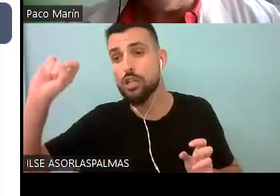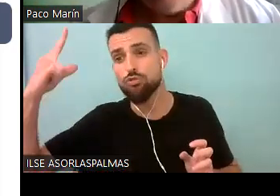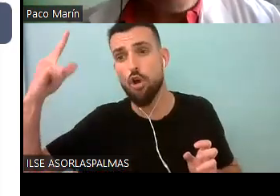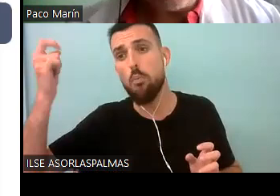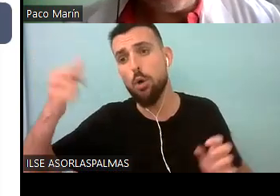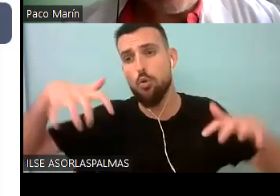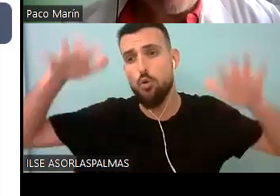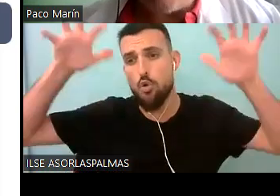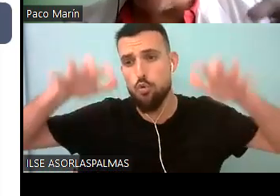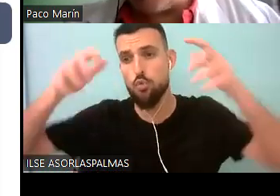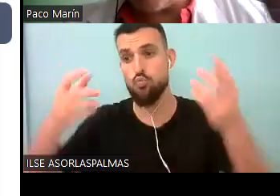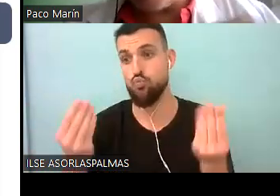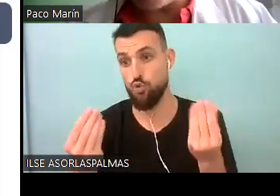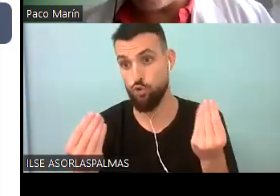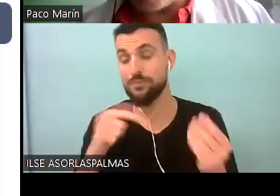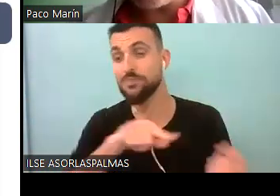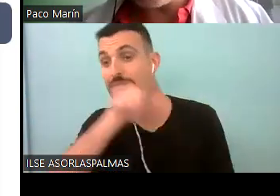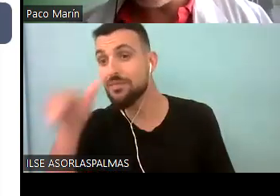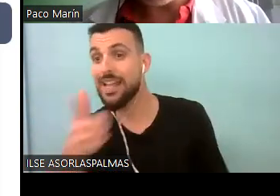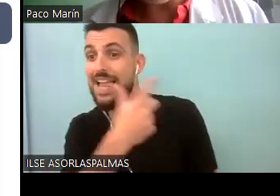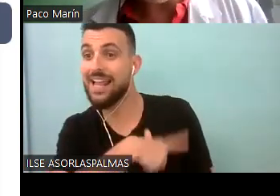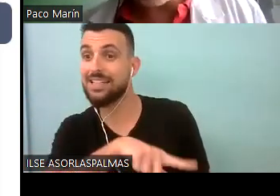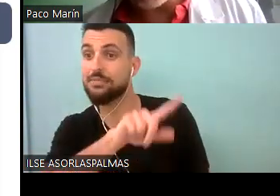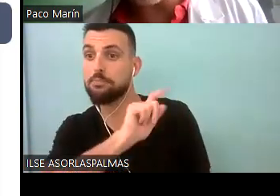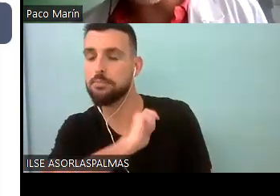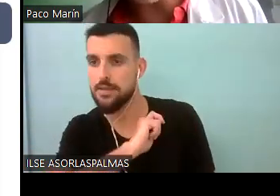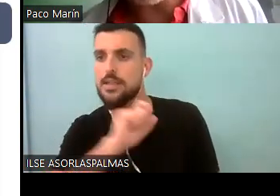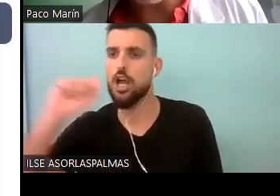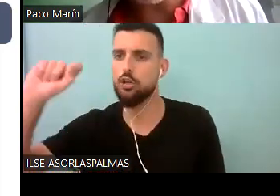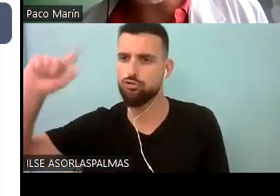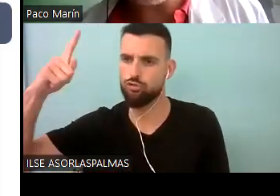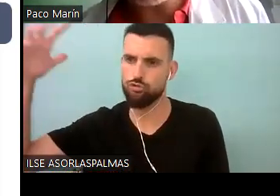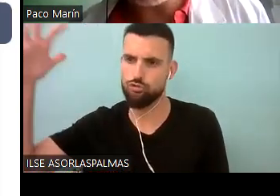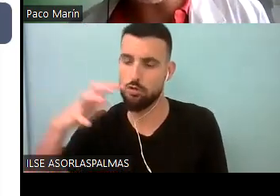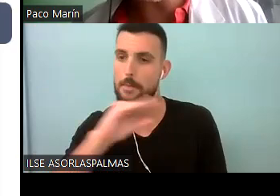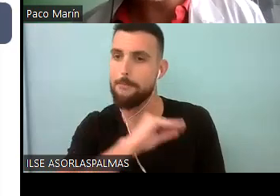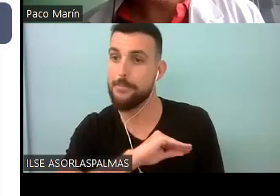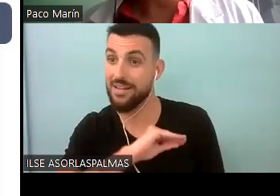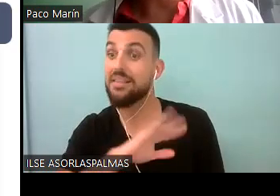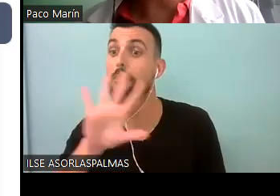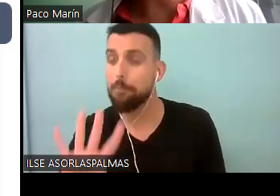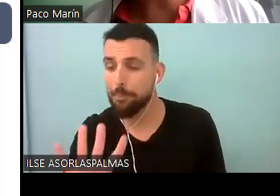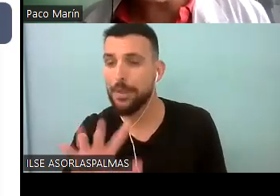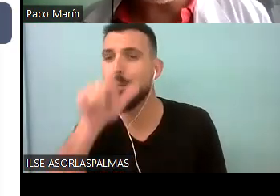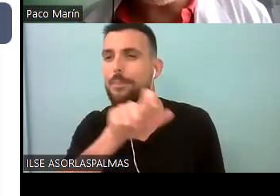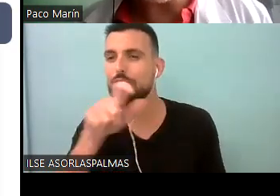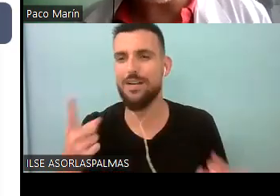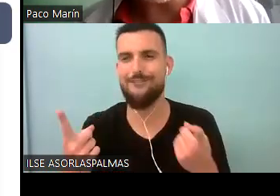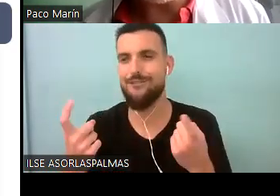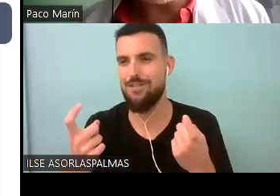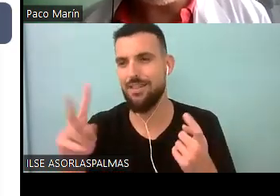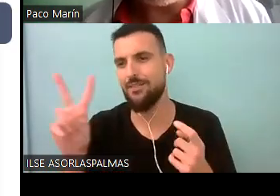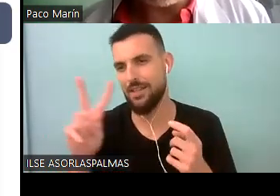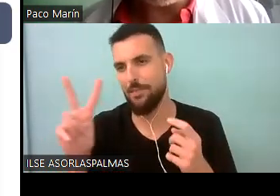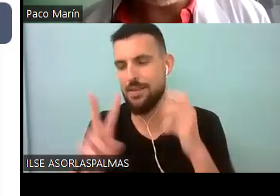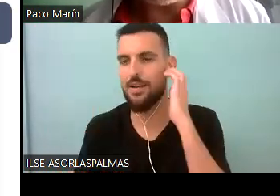alimentos. Nosotros nos exponemos, entre comillas, a pelo, es decir, no suplementamos con vitamina D, y la capacidad que tenemos para